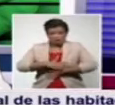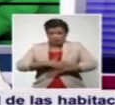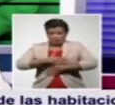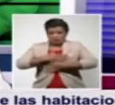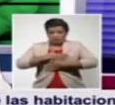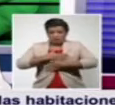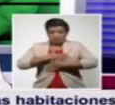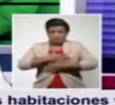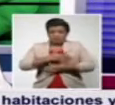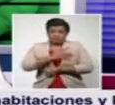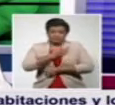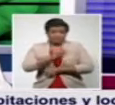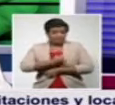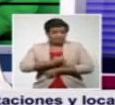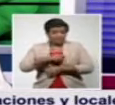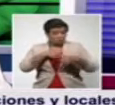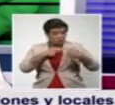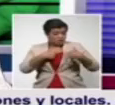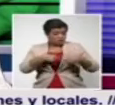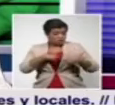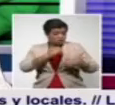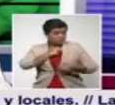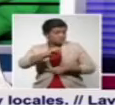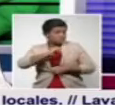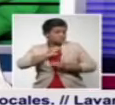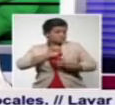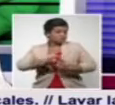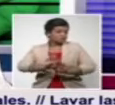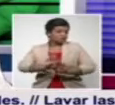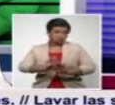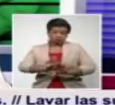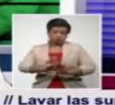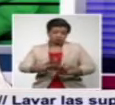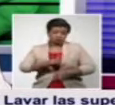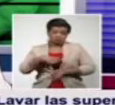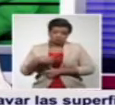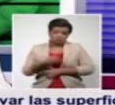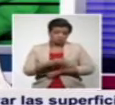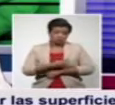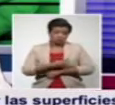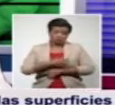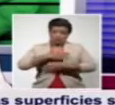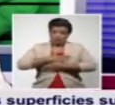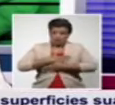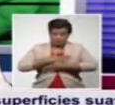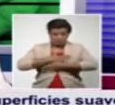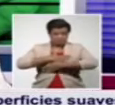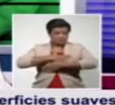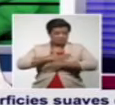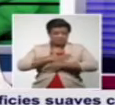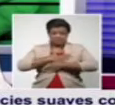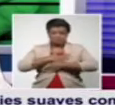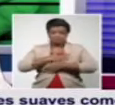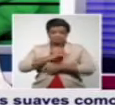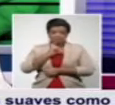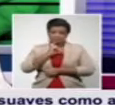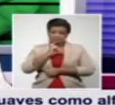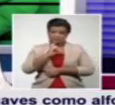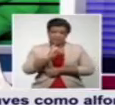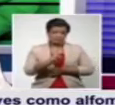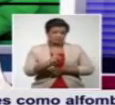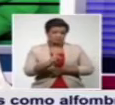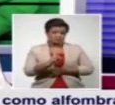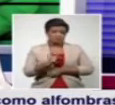lamentablemente hace una parada cardíaca en asistolia, de la cual no fue posible su recuperación, no obstante las maniobras